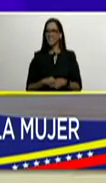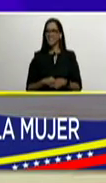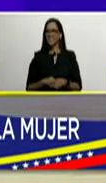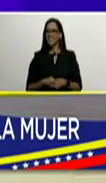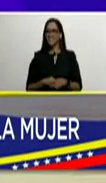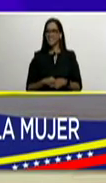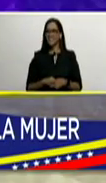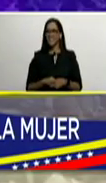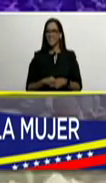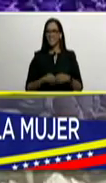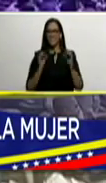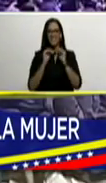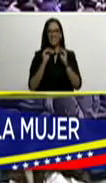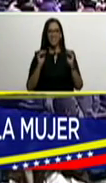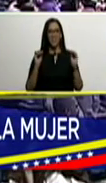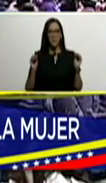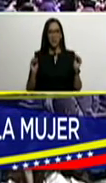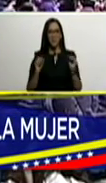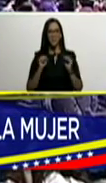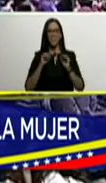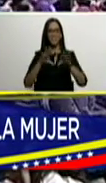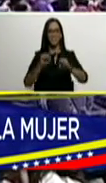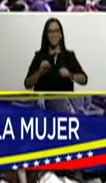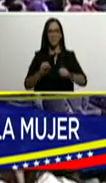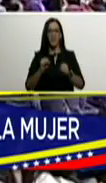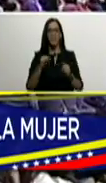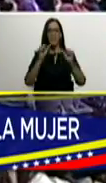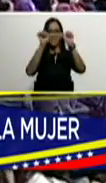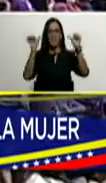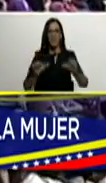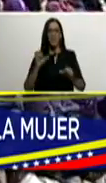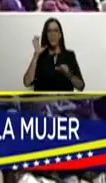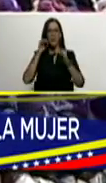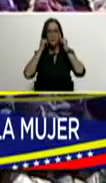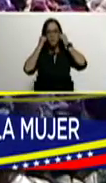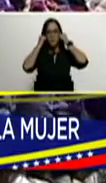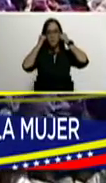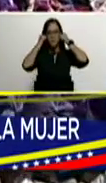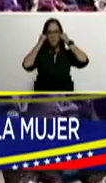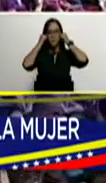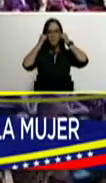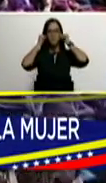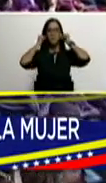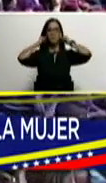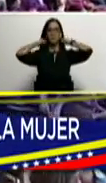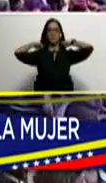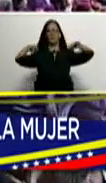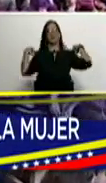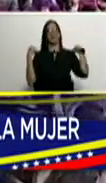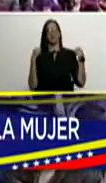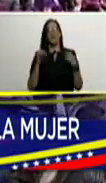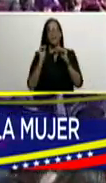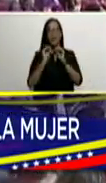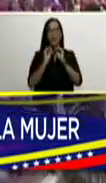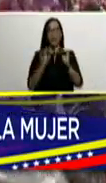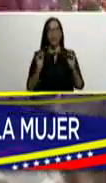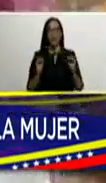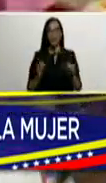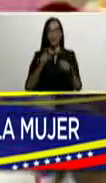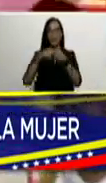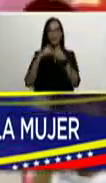Hizo un llamado a la inscripción en el sistema Patrio para apoyar y articularse con la gran misión Venezuela